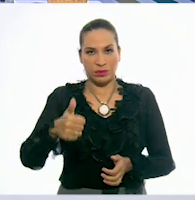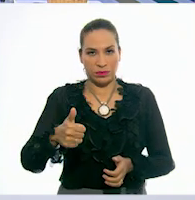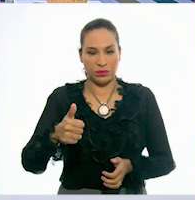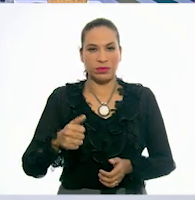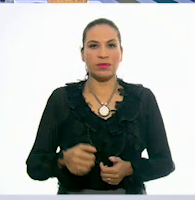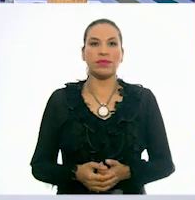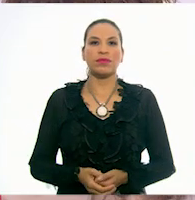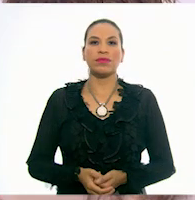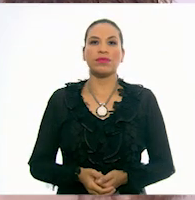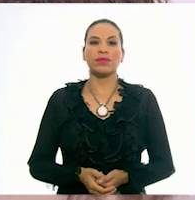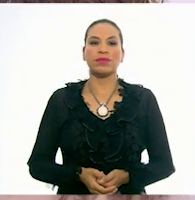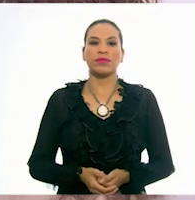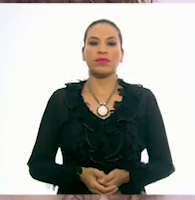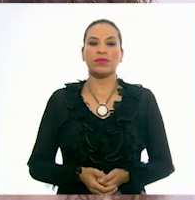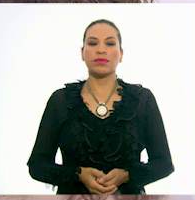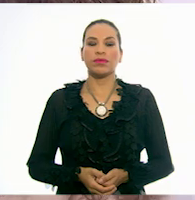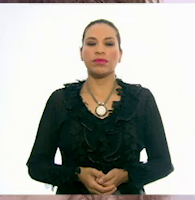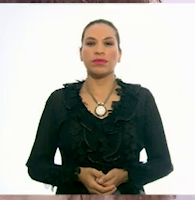1896.